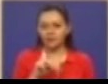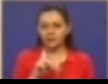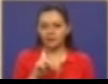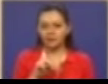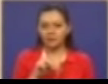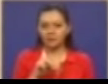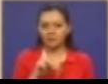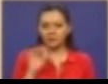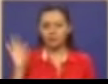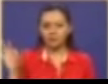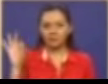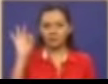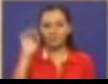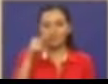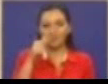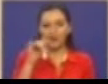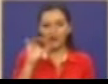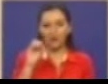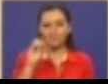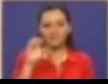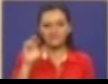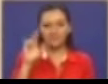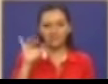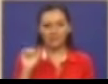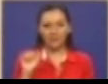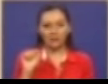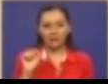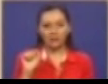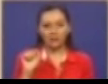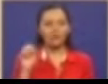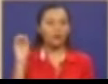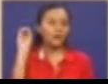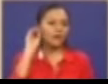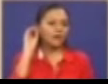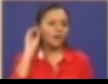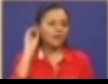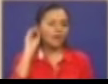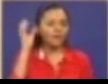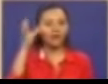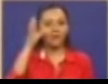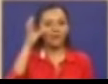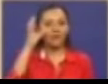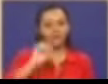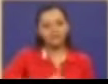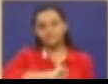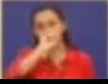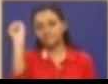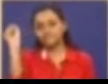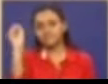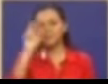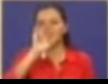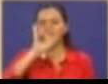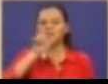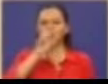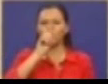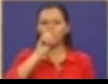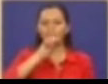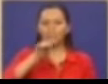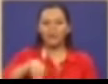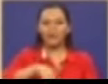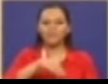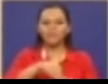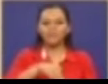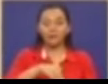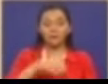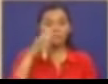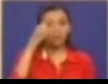su representante Galo Maceira. Orellana ganó Coca con Rincón Manavita en